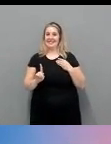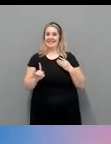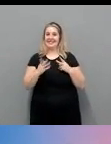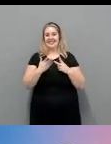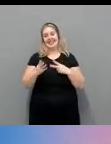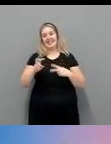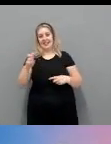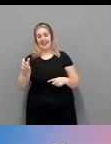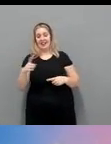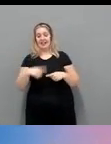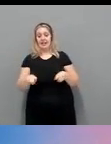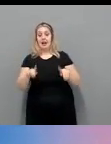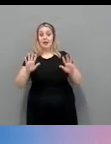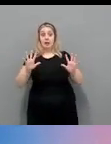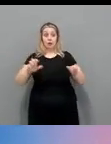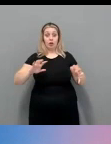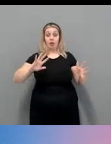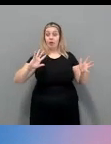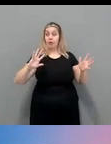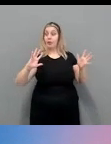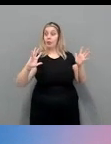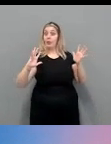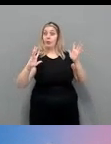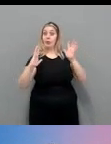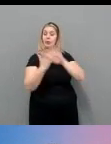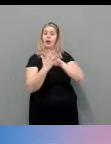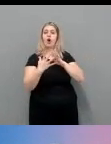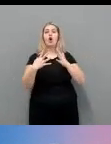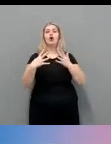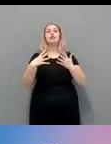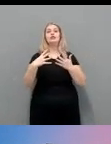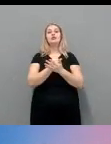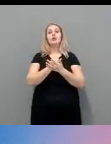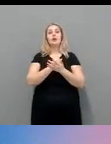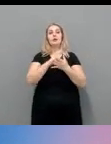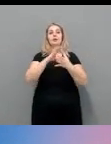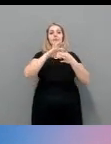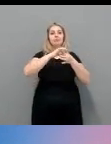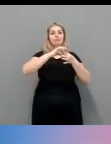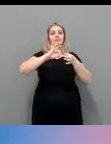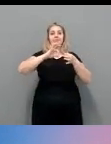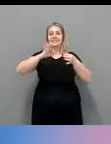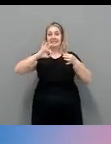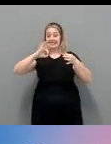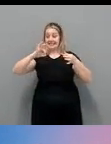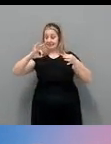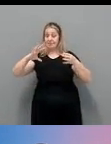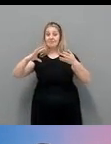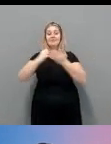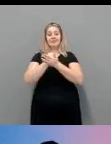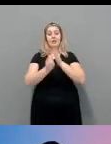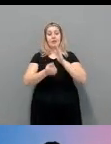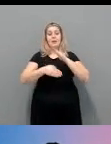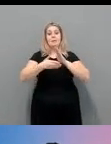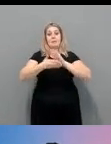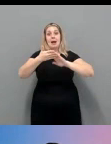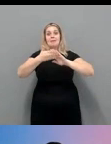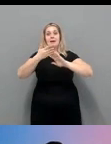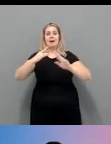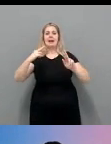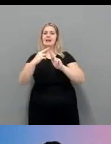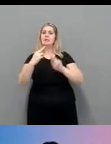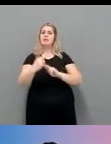al final ha ido evolucionando, todo ha ido uniéndose y todo ha ido dando respuestas de